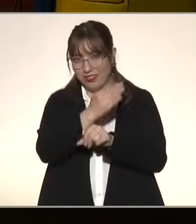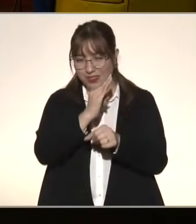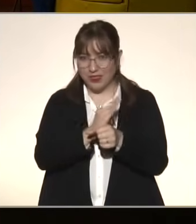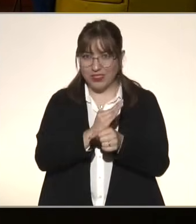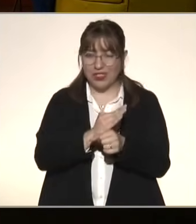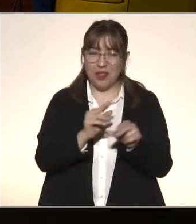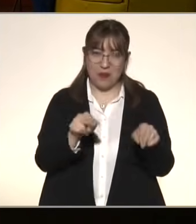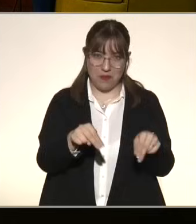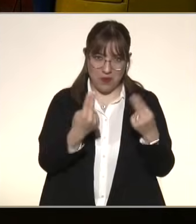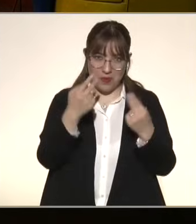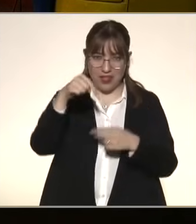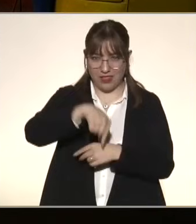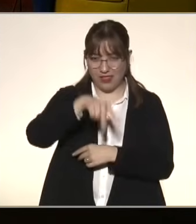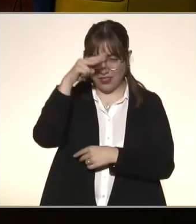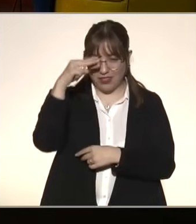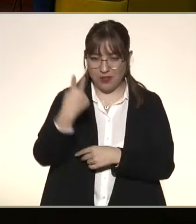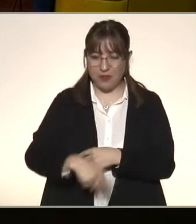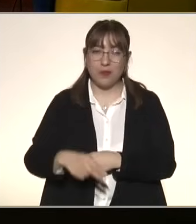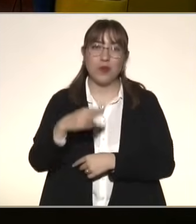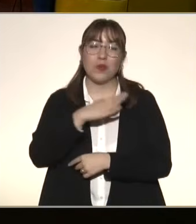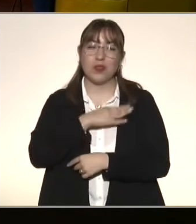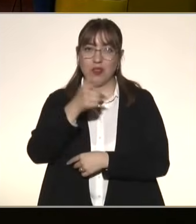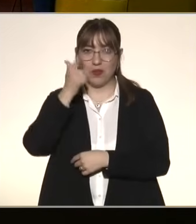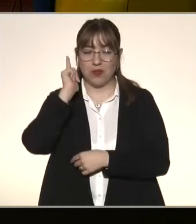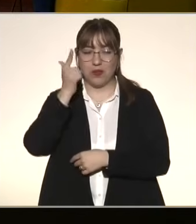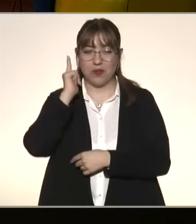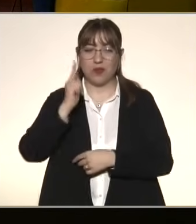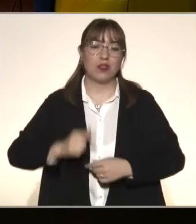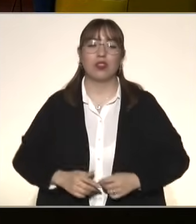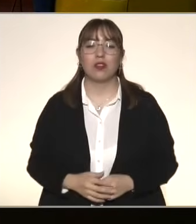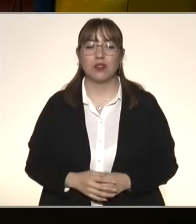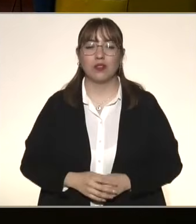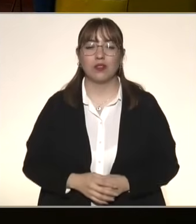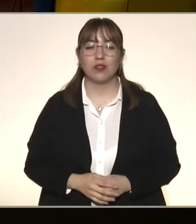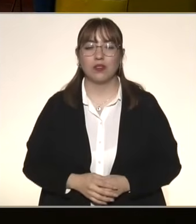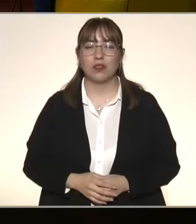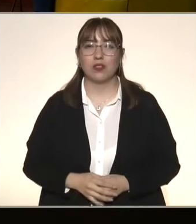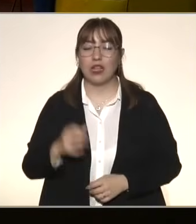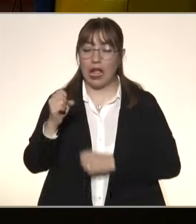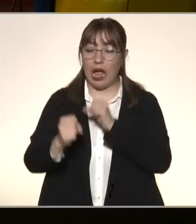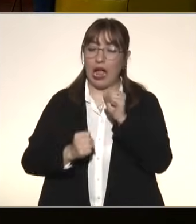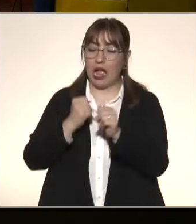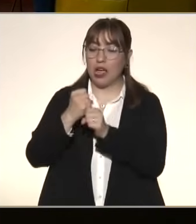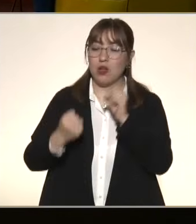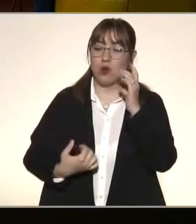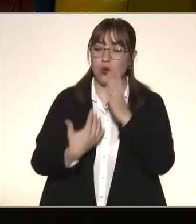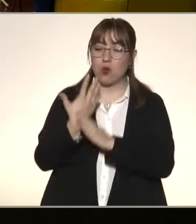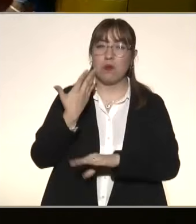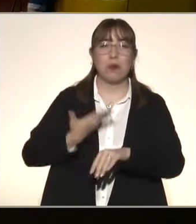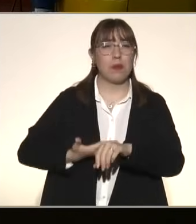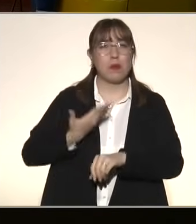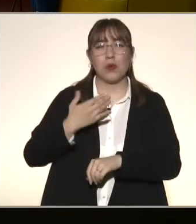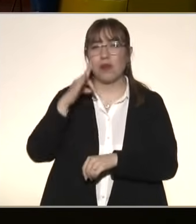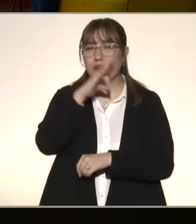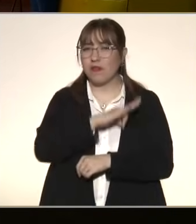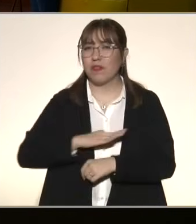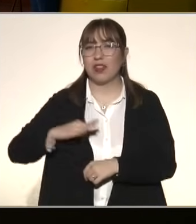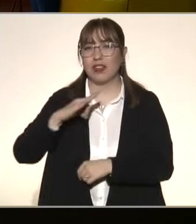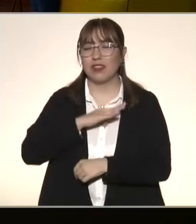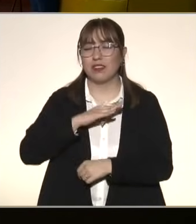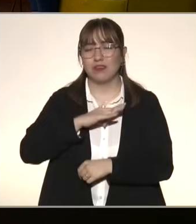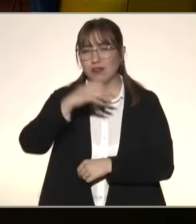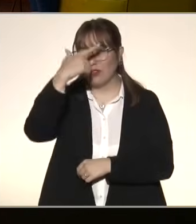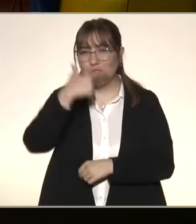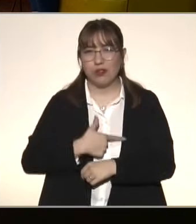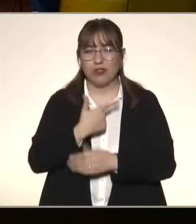México. Y bueno, les deseo un año nuevo muy feliz. Que pasen una noche como